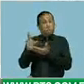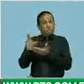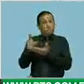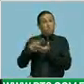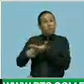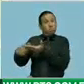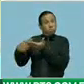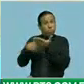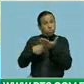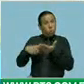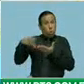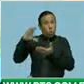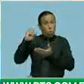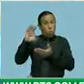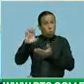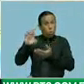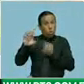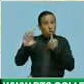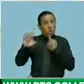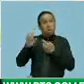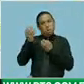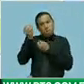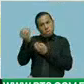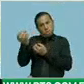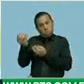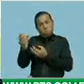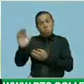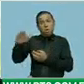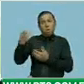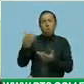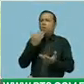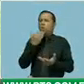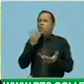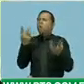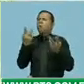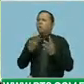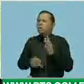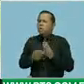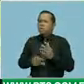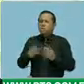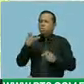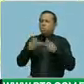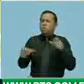nuestra reunión del COE y daremos a conocer a ustedes y al público los resultados